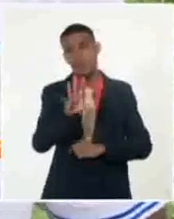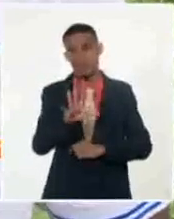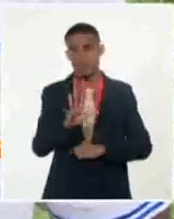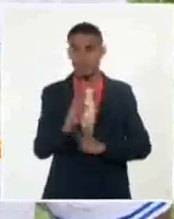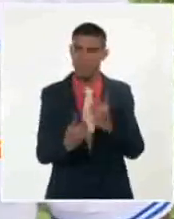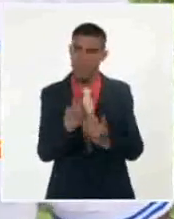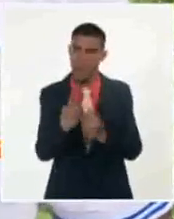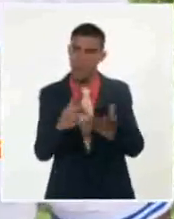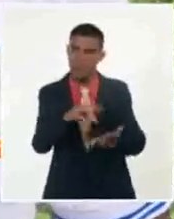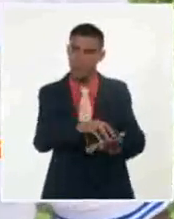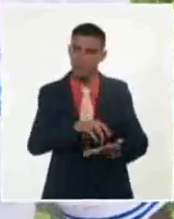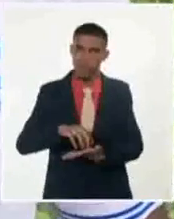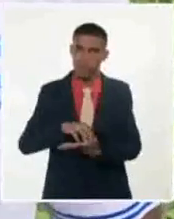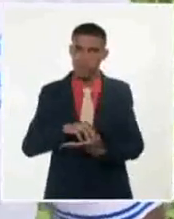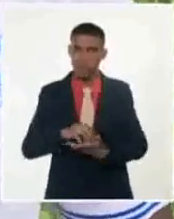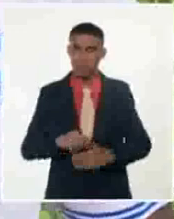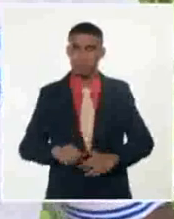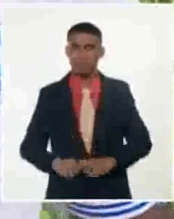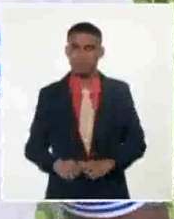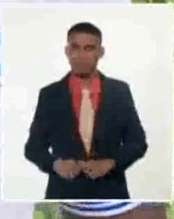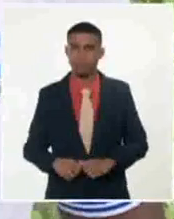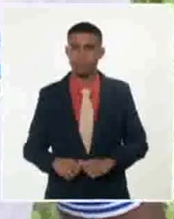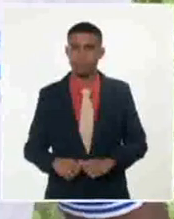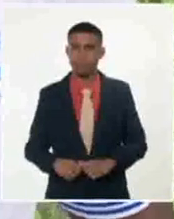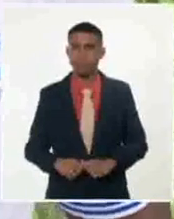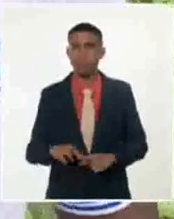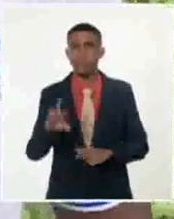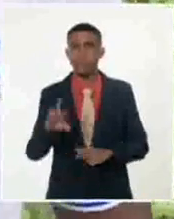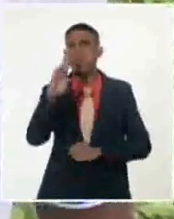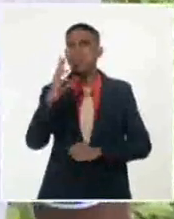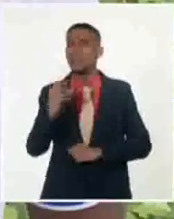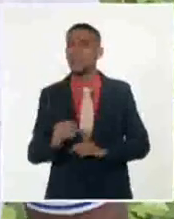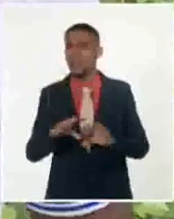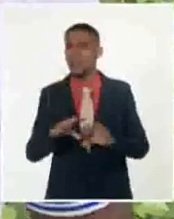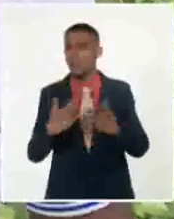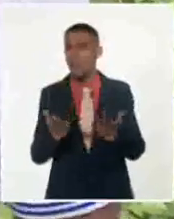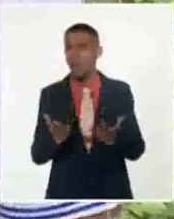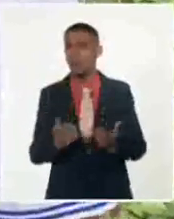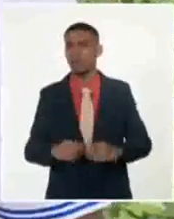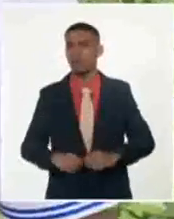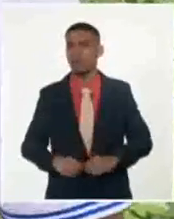ya de los productores. ¿Y qué resultado ha tenido este intercambio? A ver,